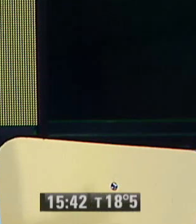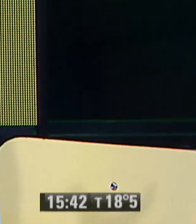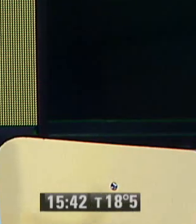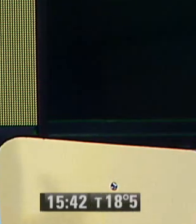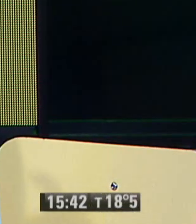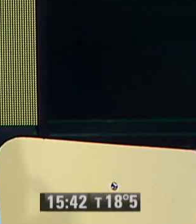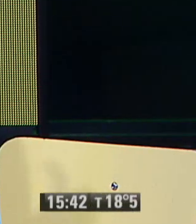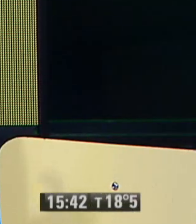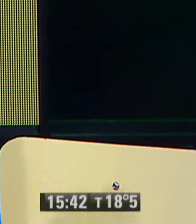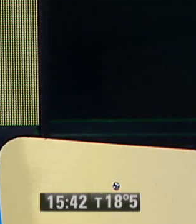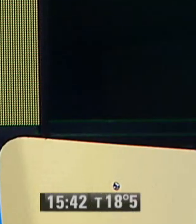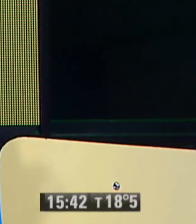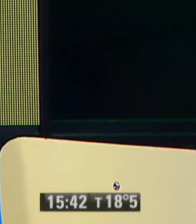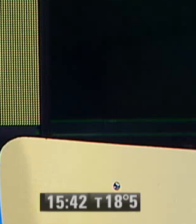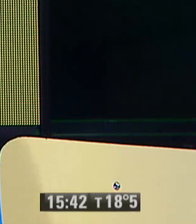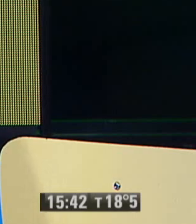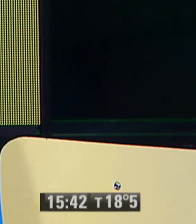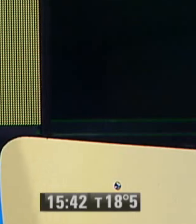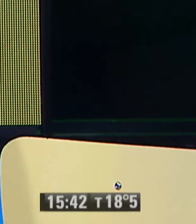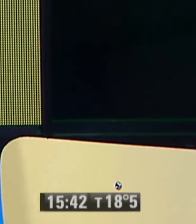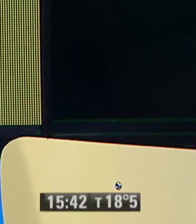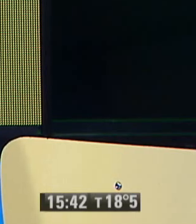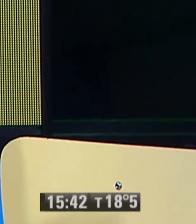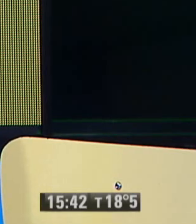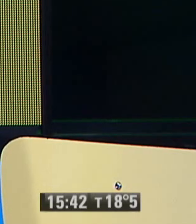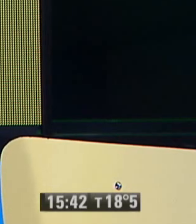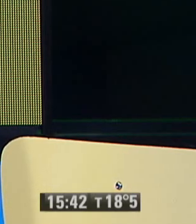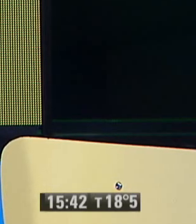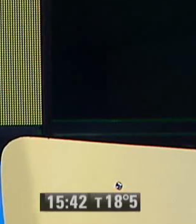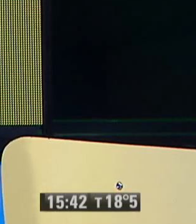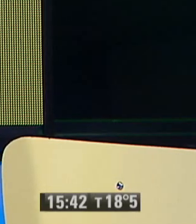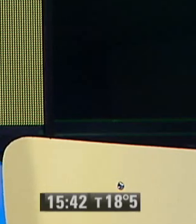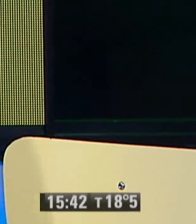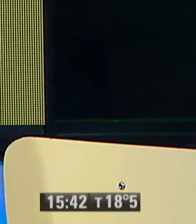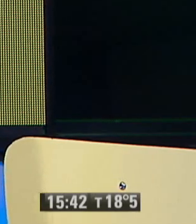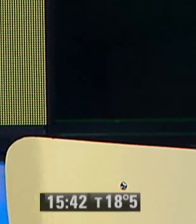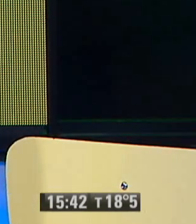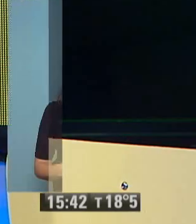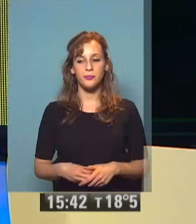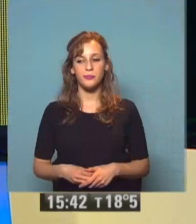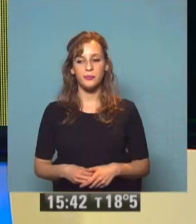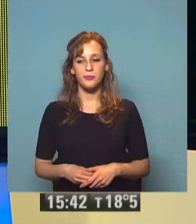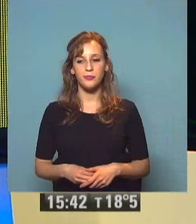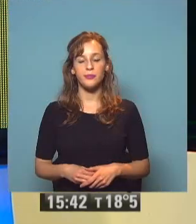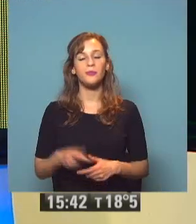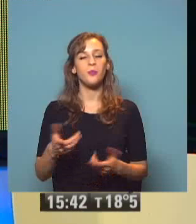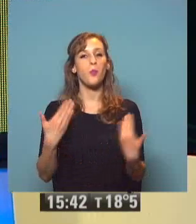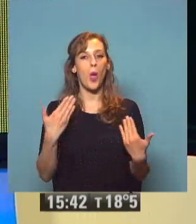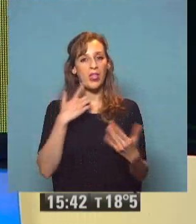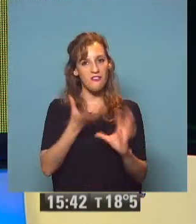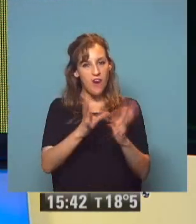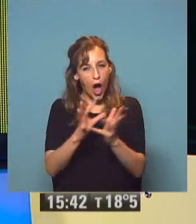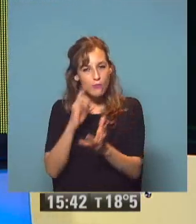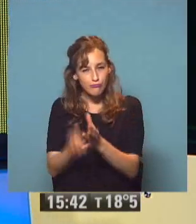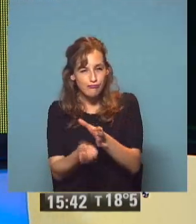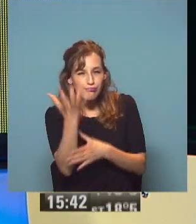que algunas tenían tres lados y tres puntos, otras tenían cuatro y que podíamos armar nuevas formas sí. con las figuras geométricas, ¿sí? Ajá.